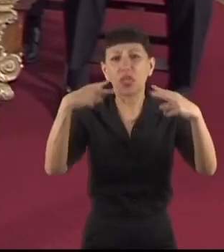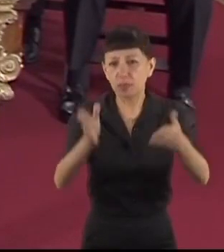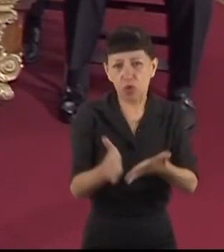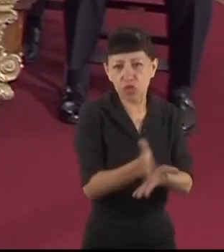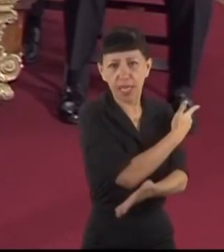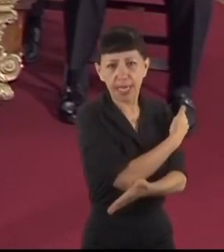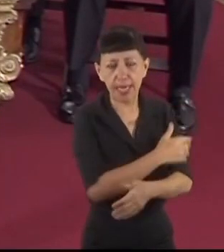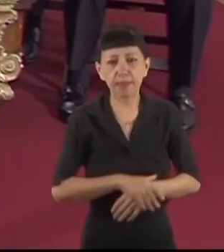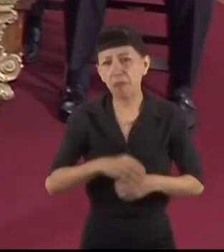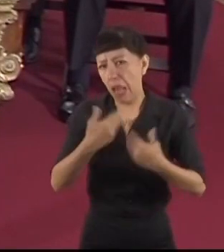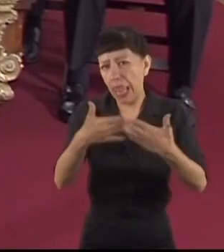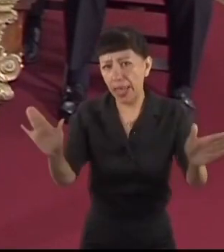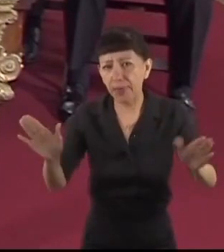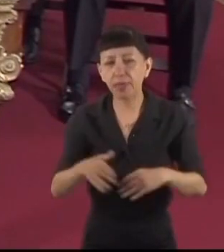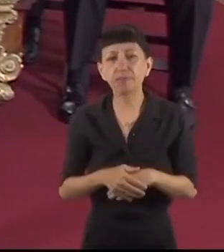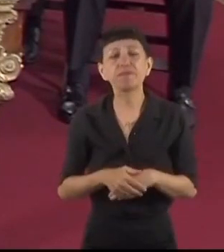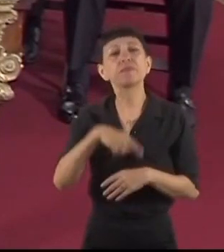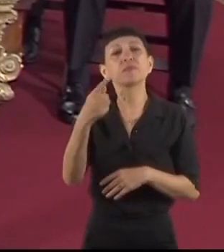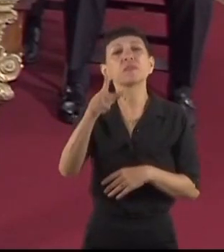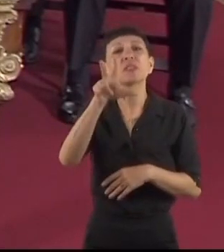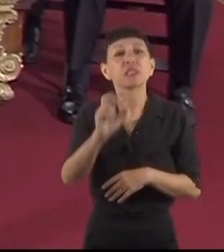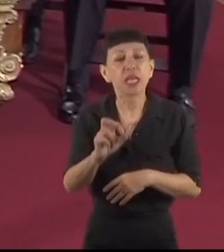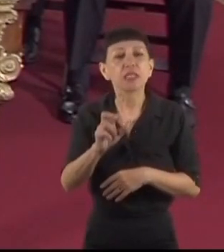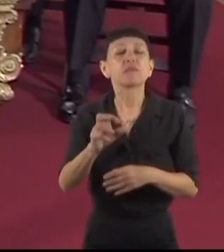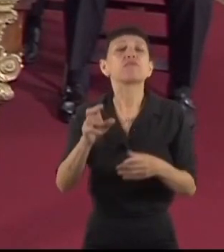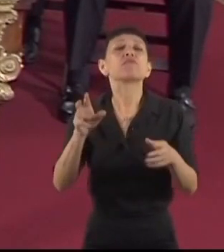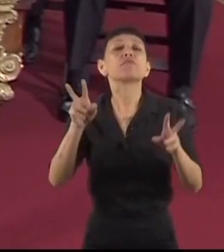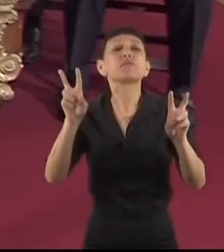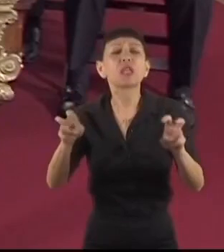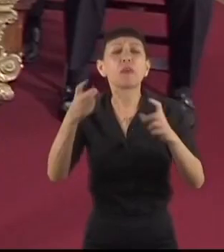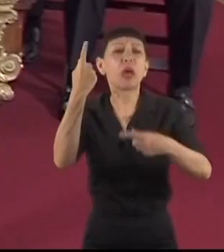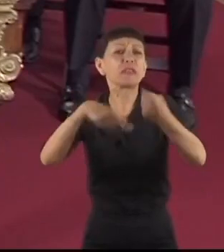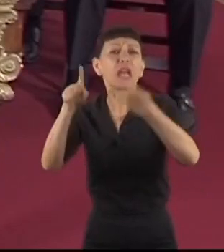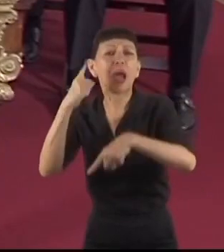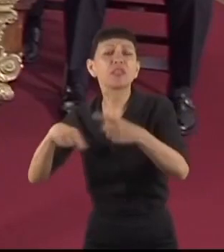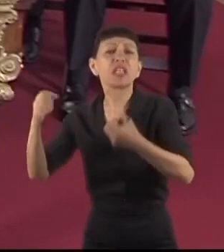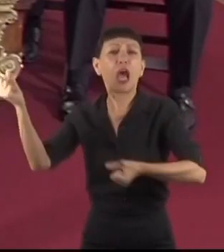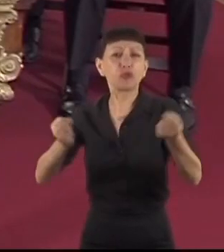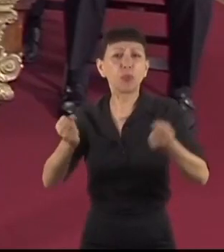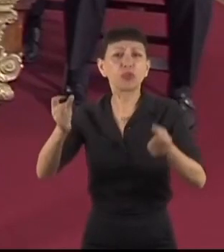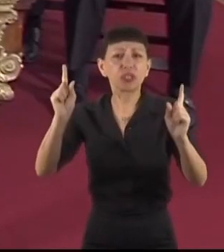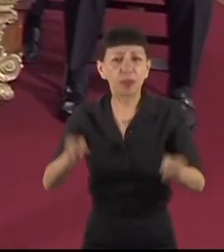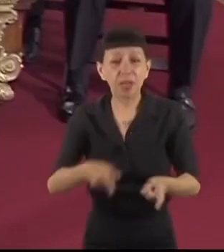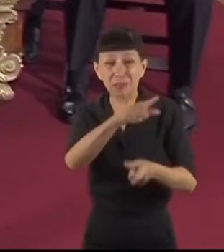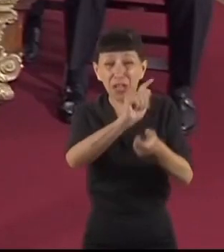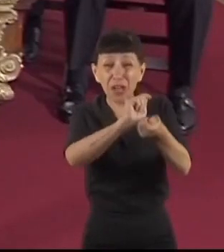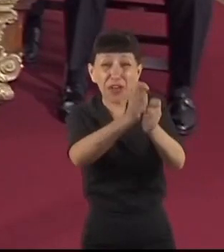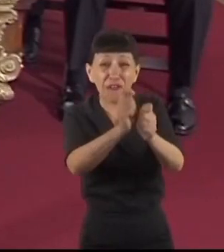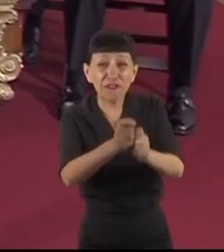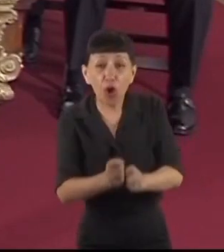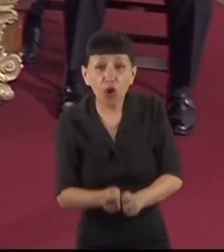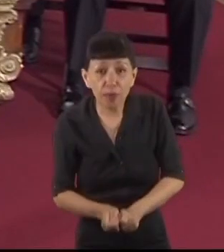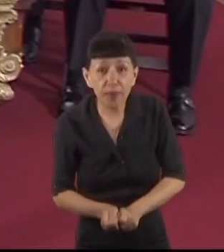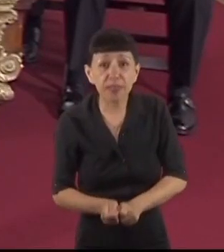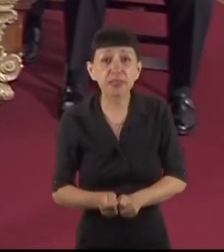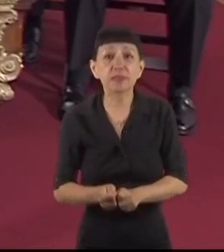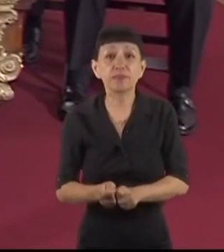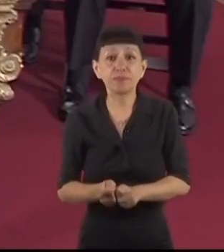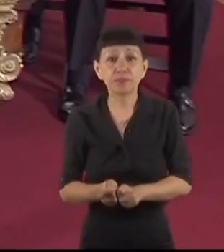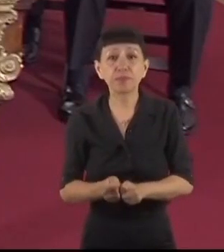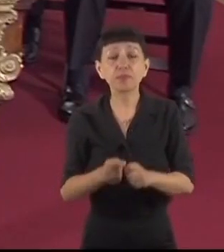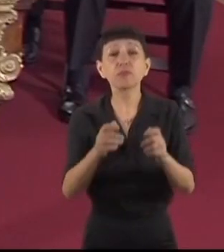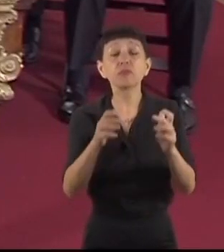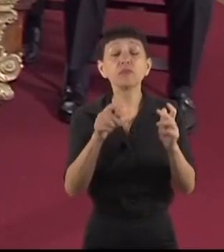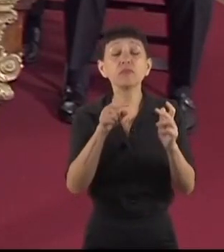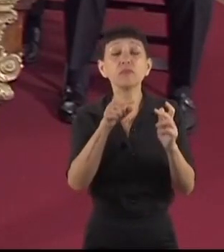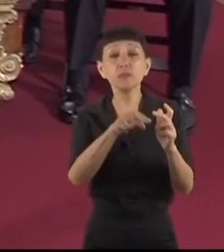de digitales para trámites de los registros automotores estas reformas de las cuales solo he mencionado